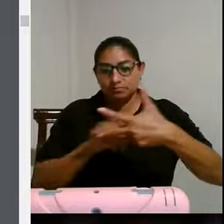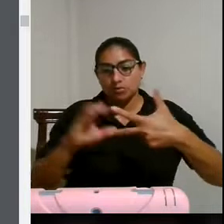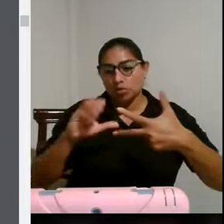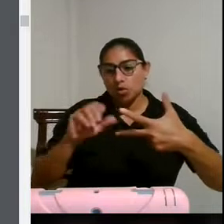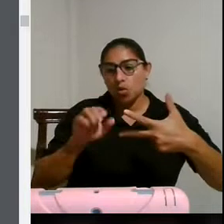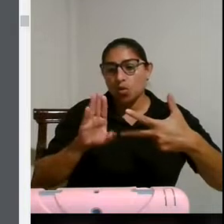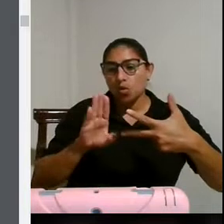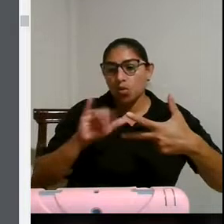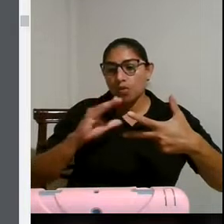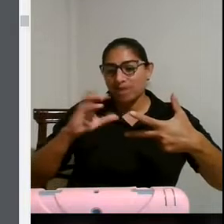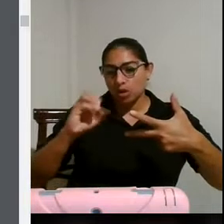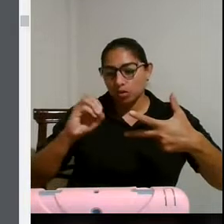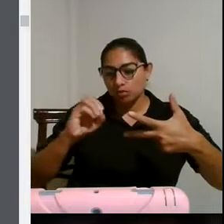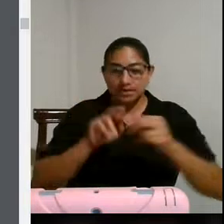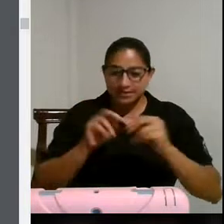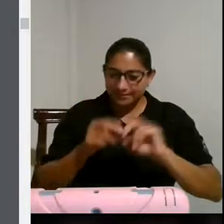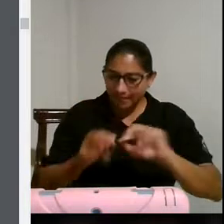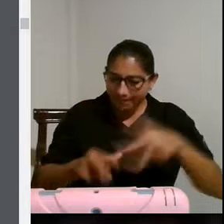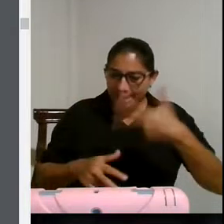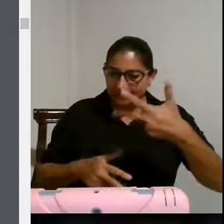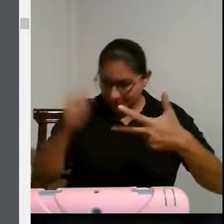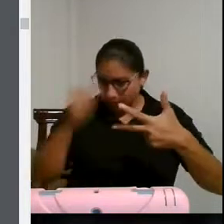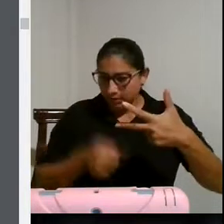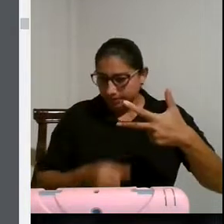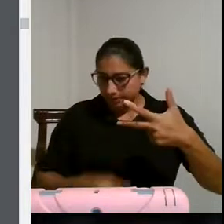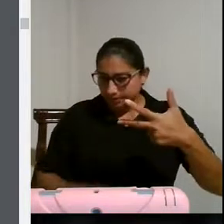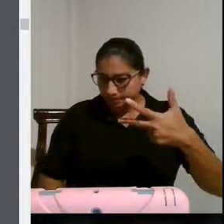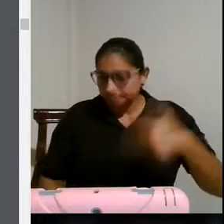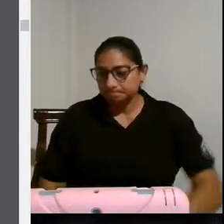es matarlos, ¿verdad? Simplemente es